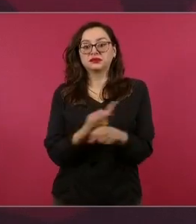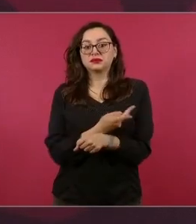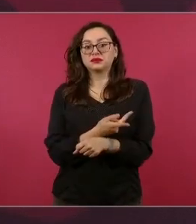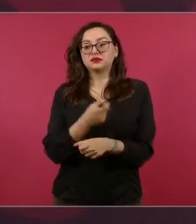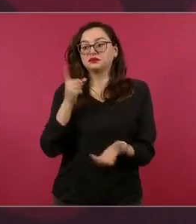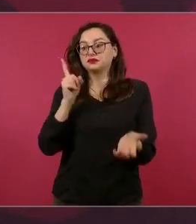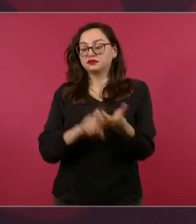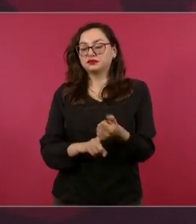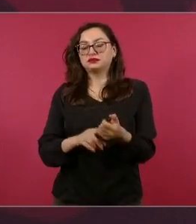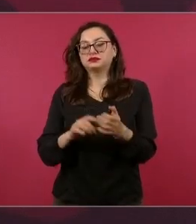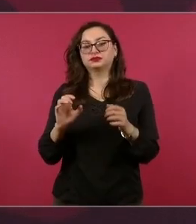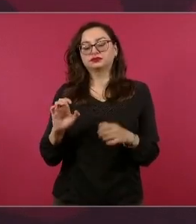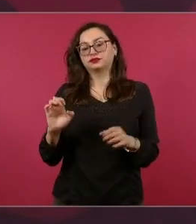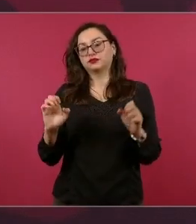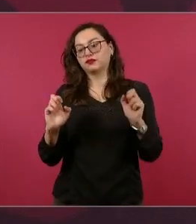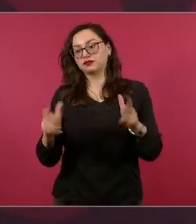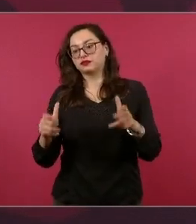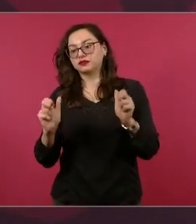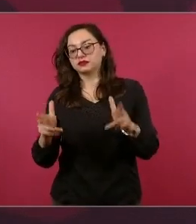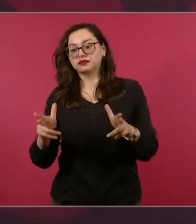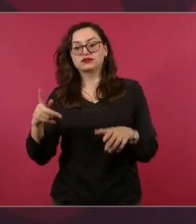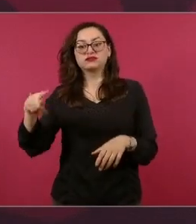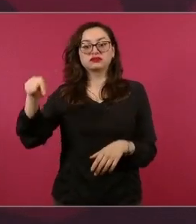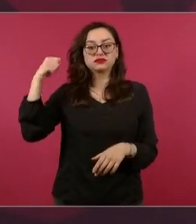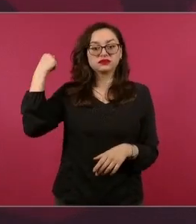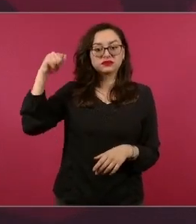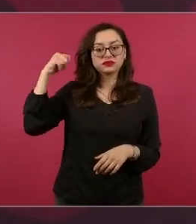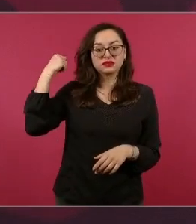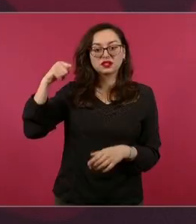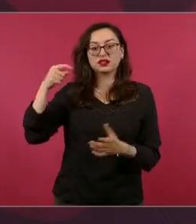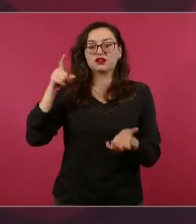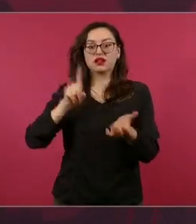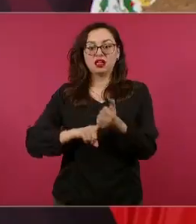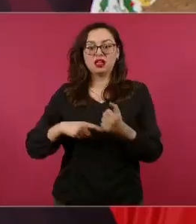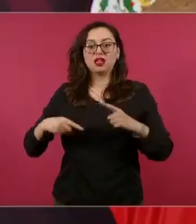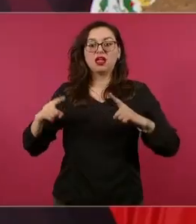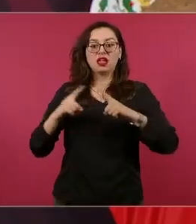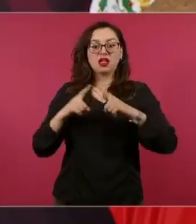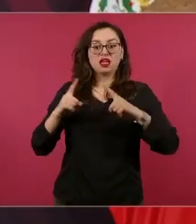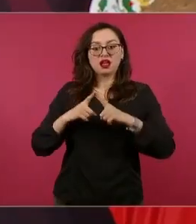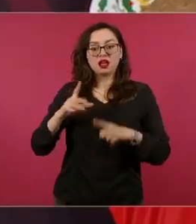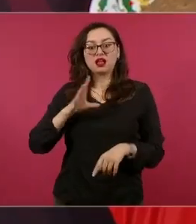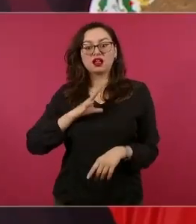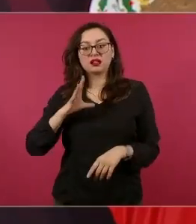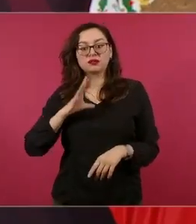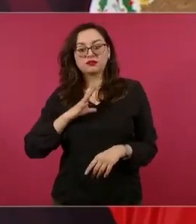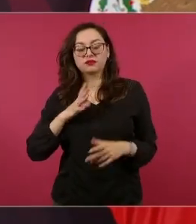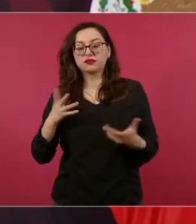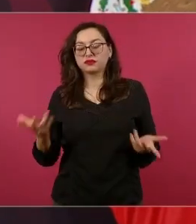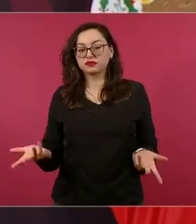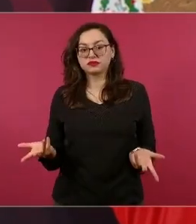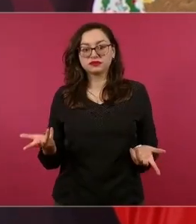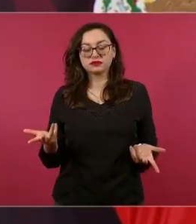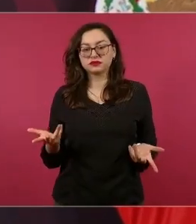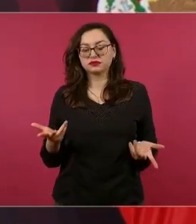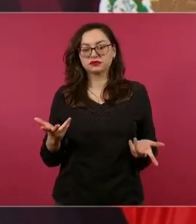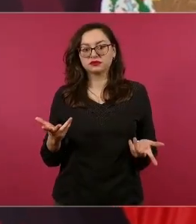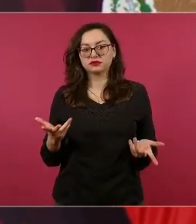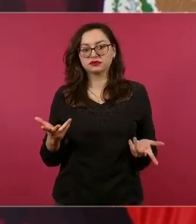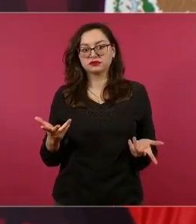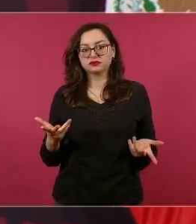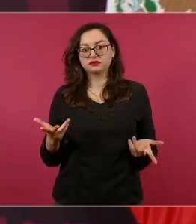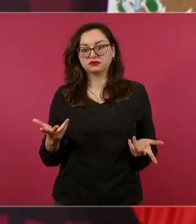Tabasco, que hay bastante presencia de las iglesias evangélicas, cada quien va a su templo y no hay ningún